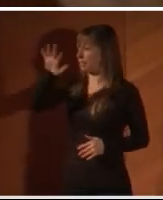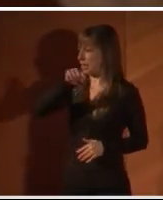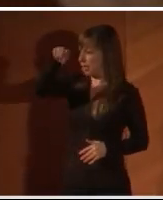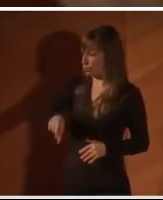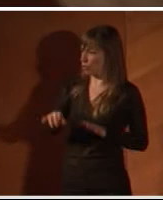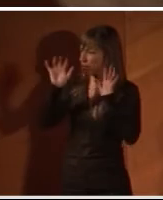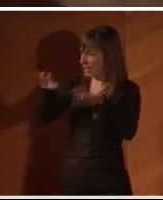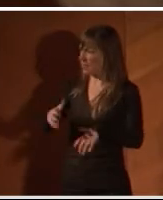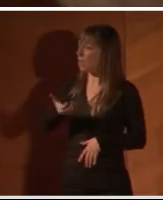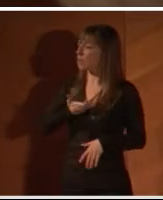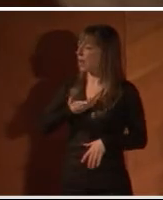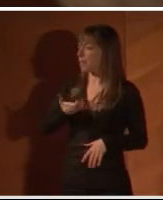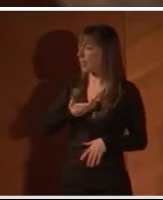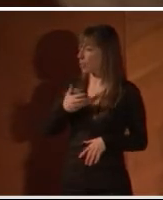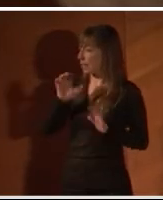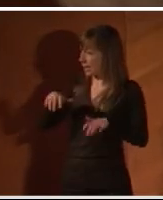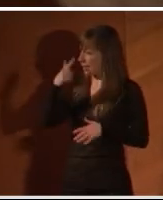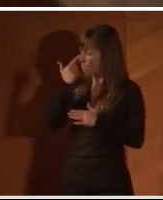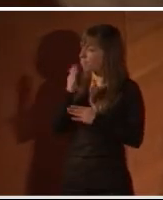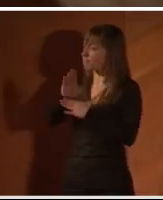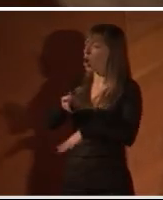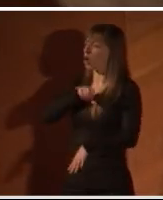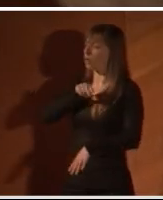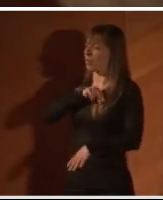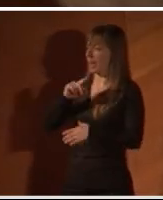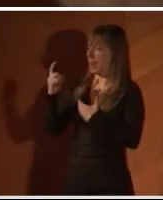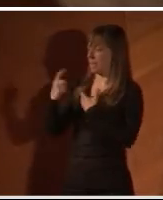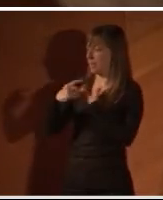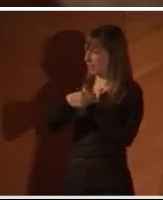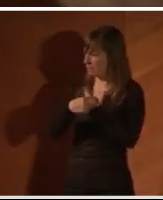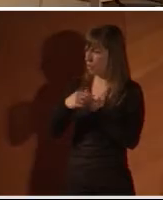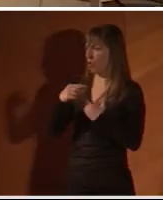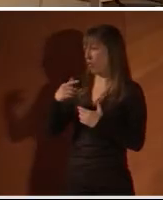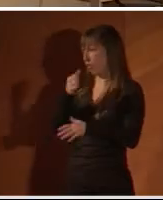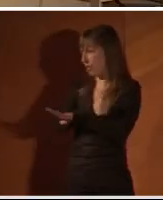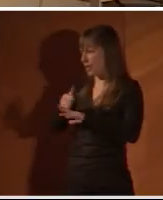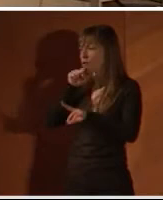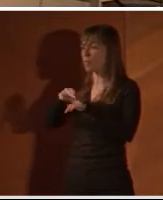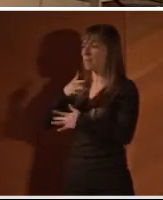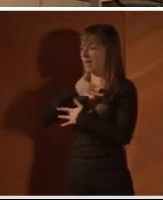del Ayuntamiento de Cádiz, interviene la concejala de Participación Ciudadana, María Romay.